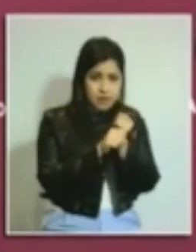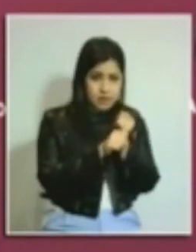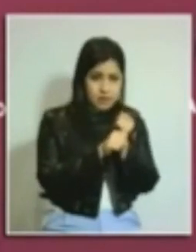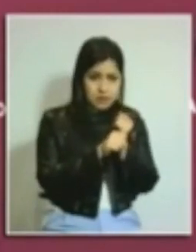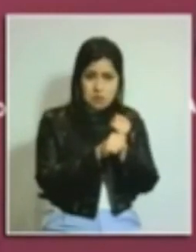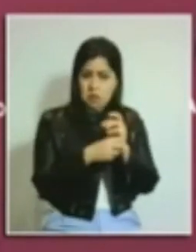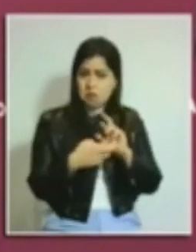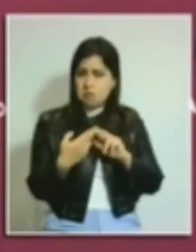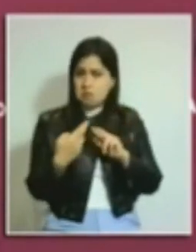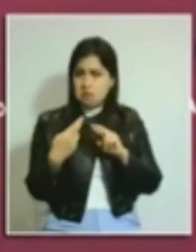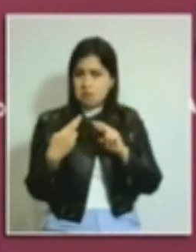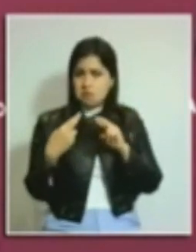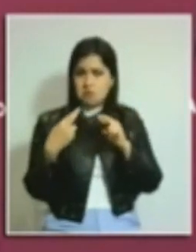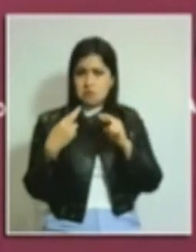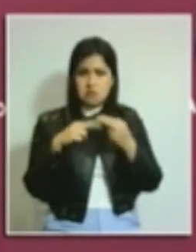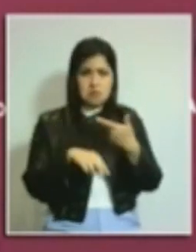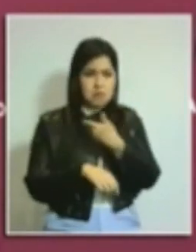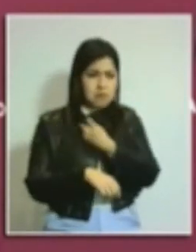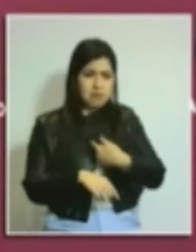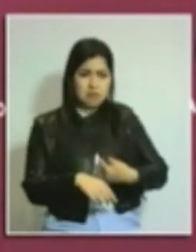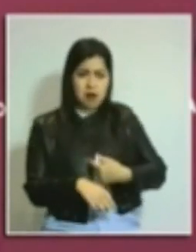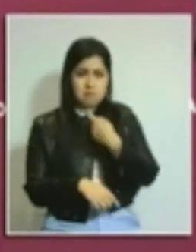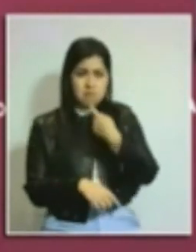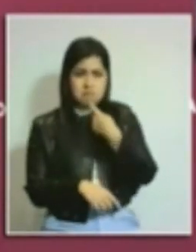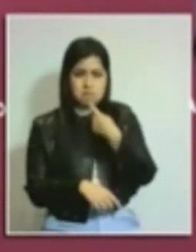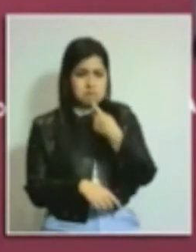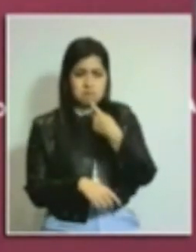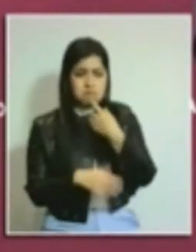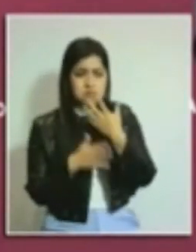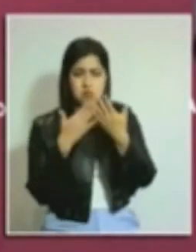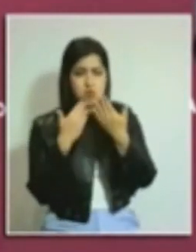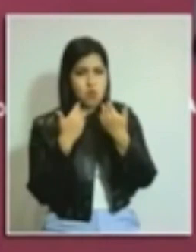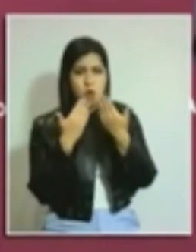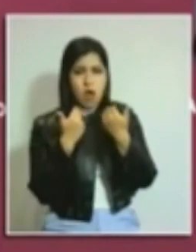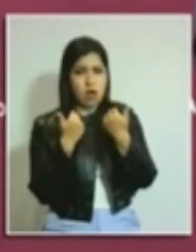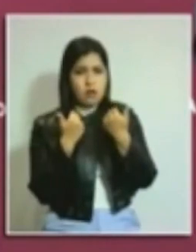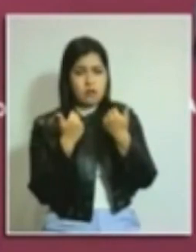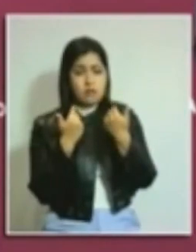que la del embajador Ken Salazar? ¿Tenemos audio? Sí.